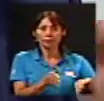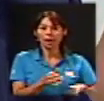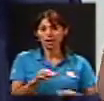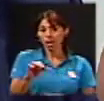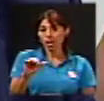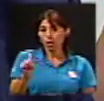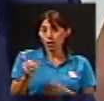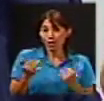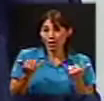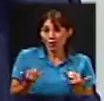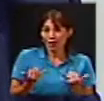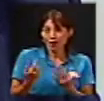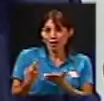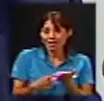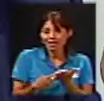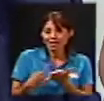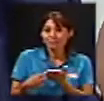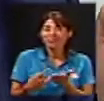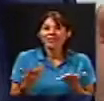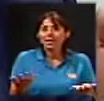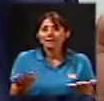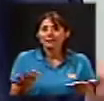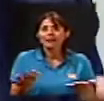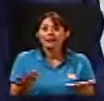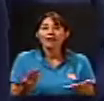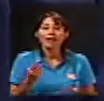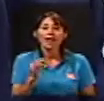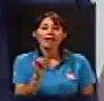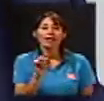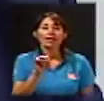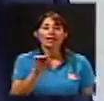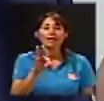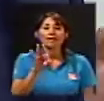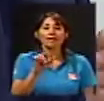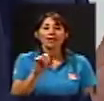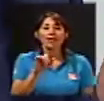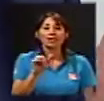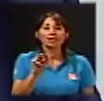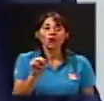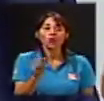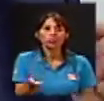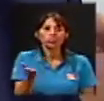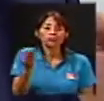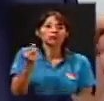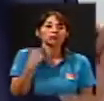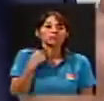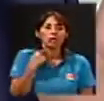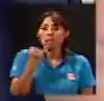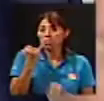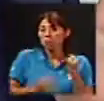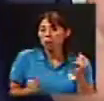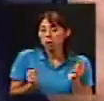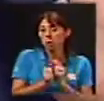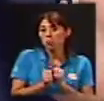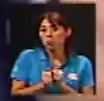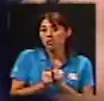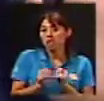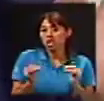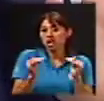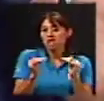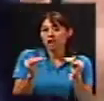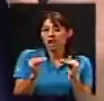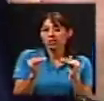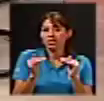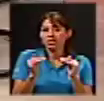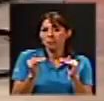en el tintero, que es ahora la inflación terminó el año a niveles récord de bajos, o sea, no, yo creo que no, en mi historia